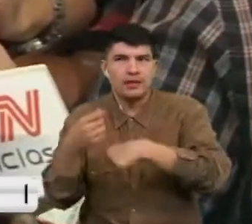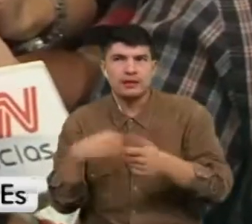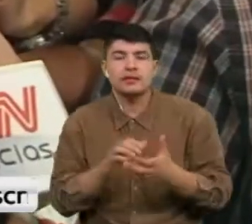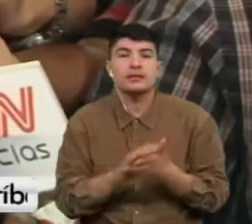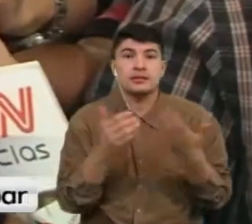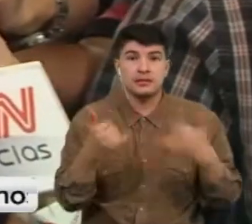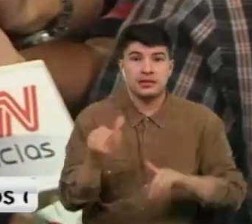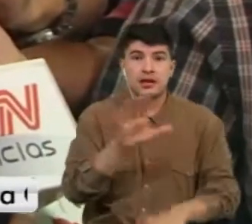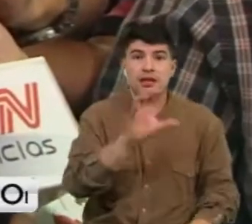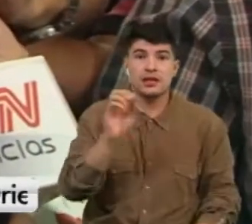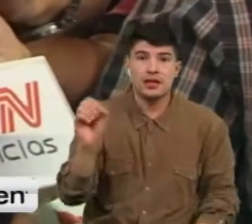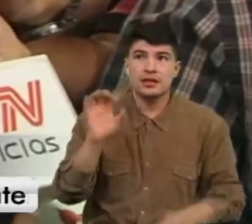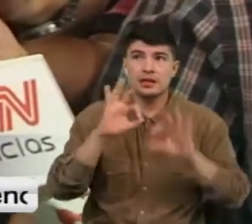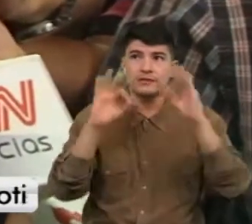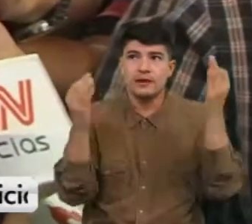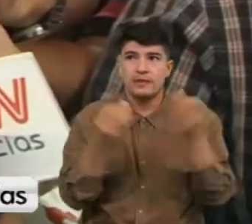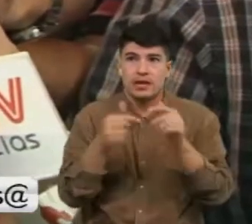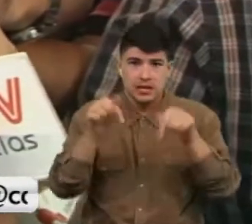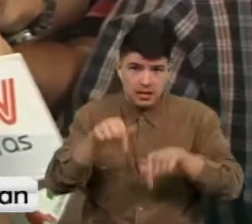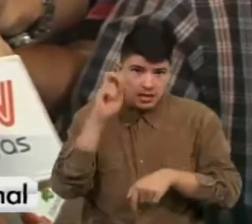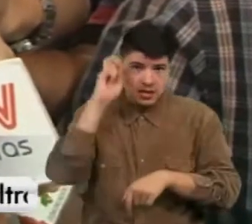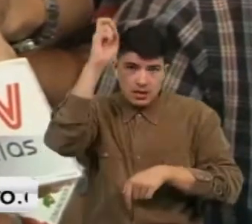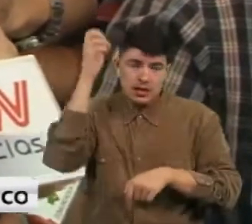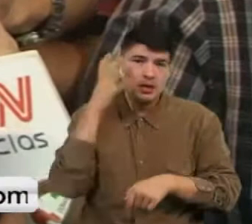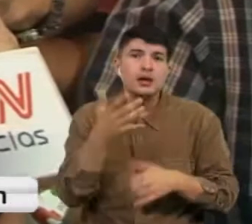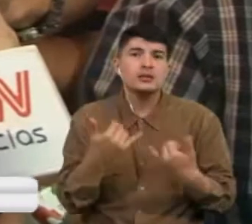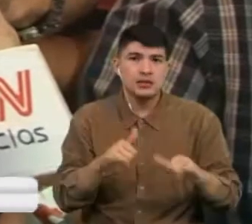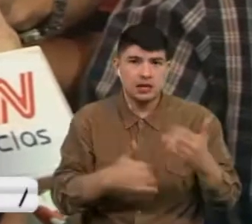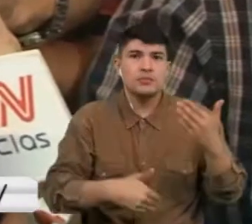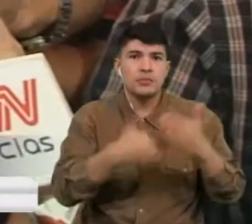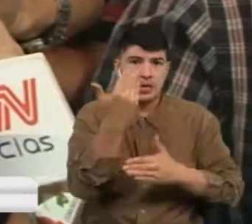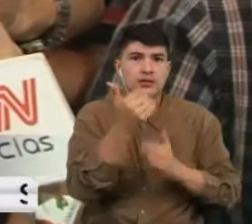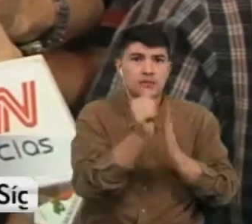500 familias en el norte de Santander arrancaron. Existen